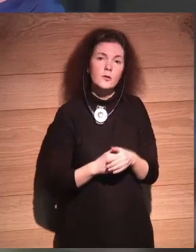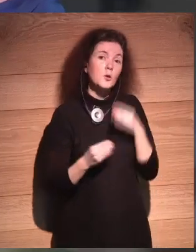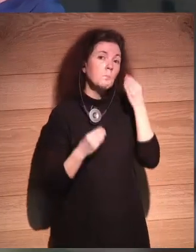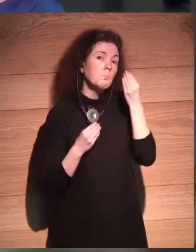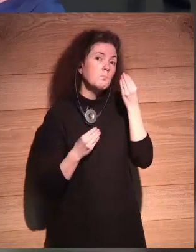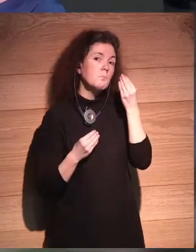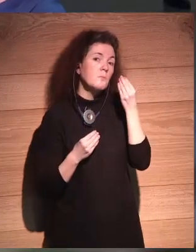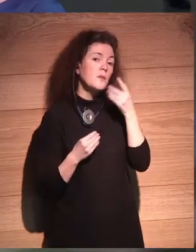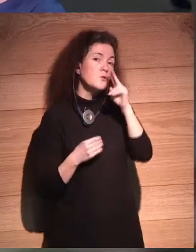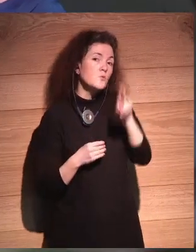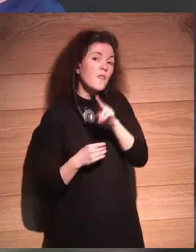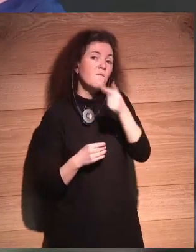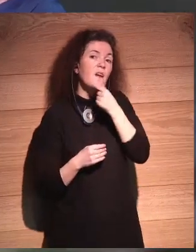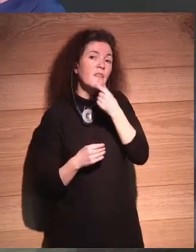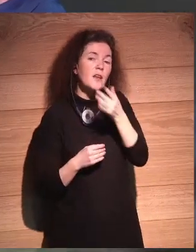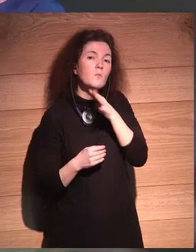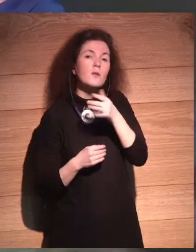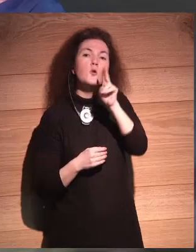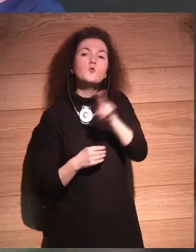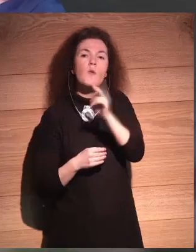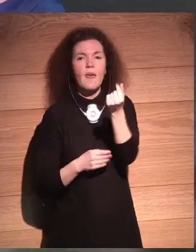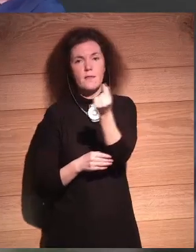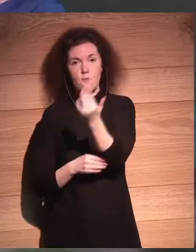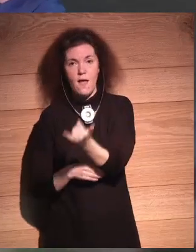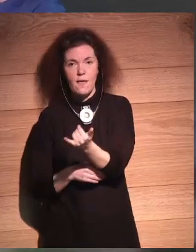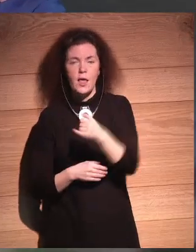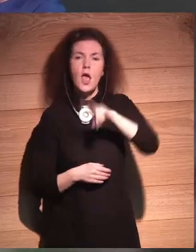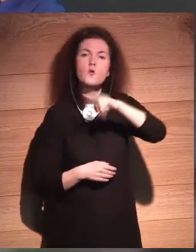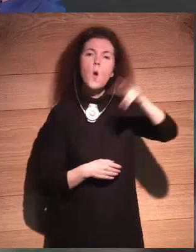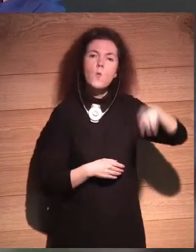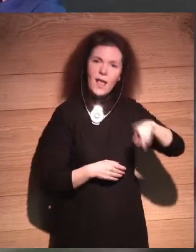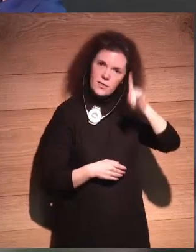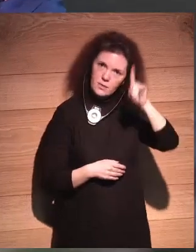En Suiza va a ser fácil porque en Suiza hay dinero. Y en Noruega también.